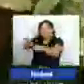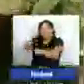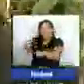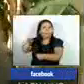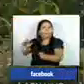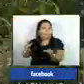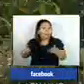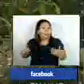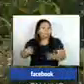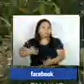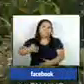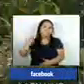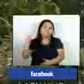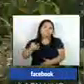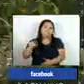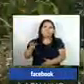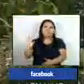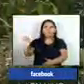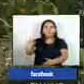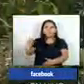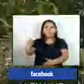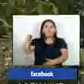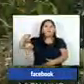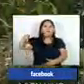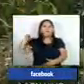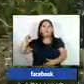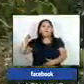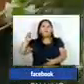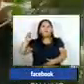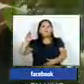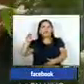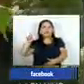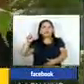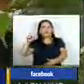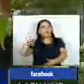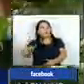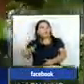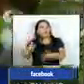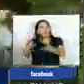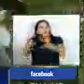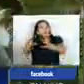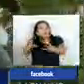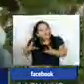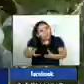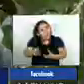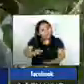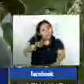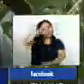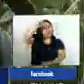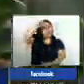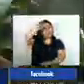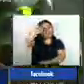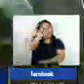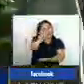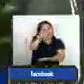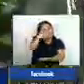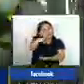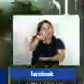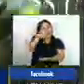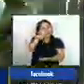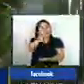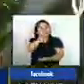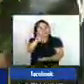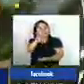aquí. Su nombre es Pedro y este día espera recolectar por lo menos una arroba para ganar 1